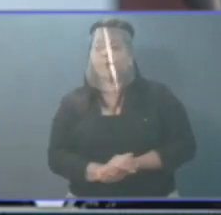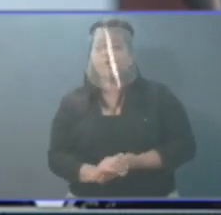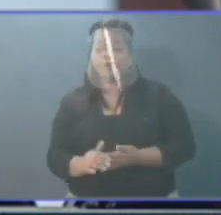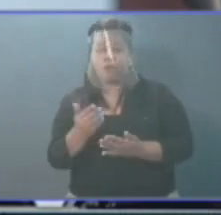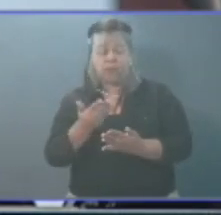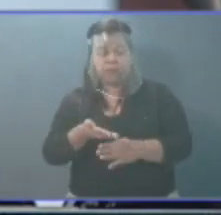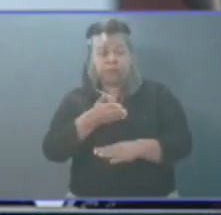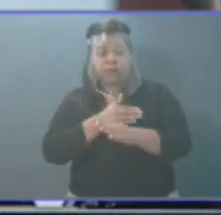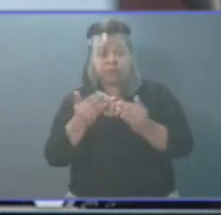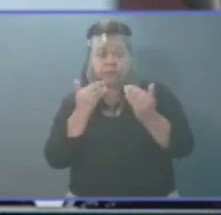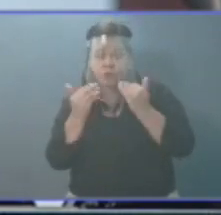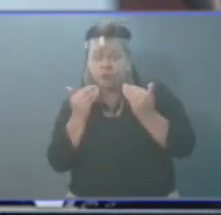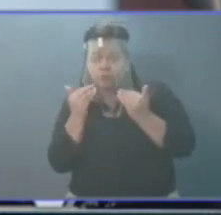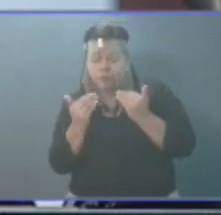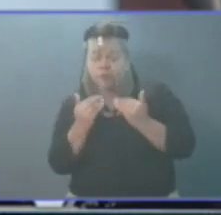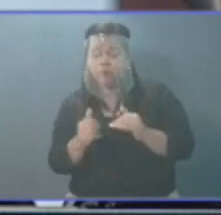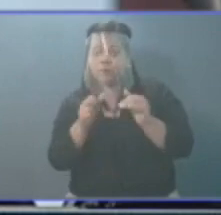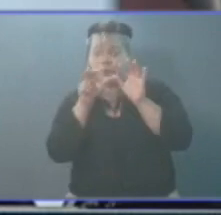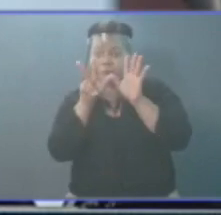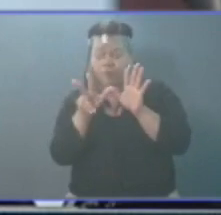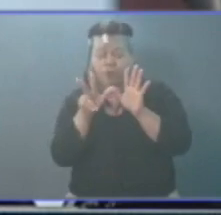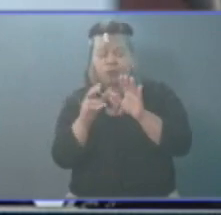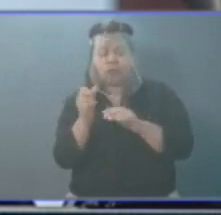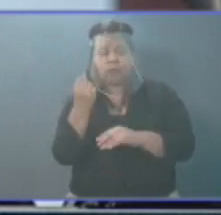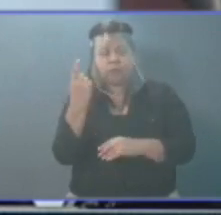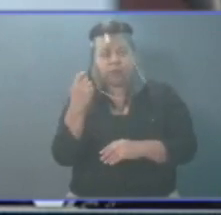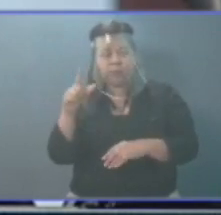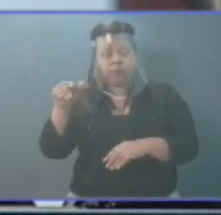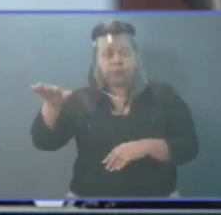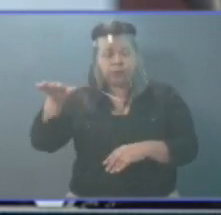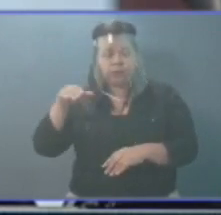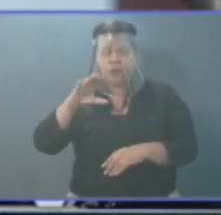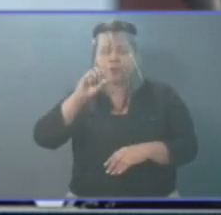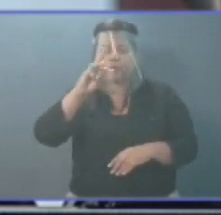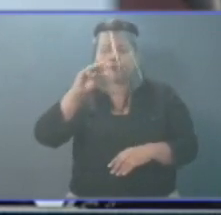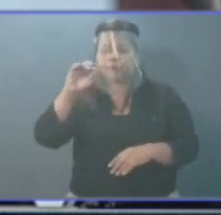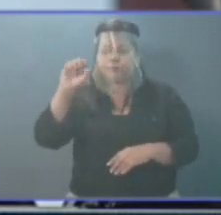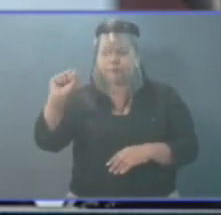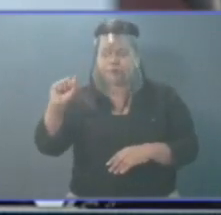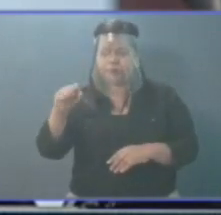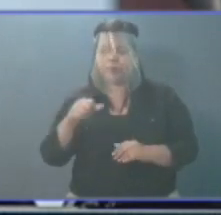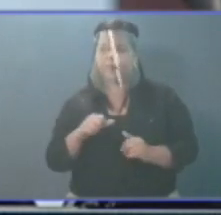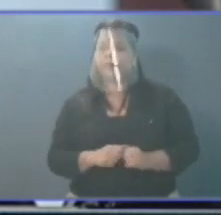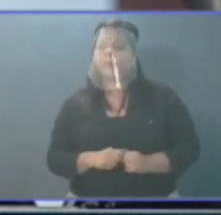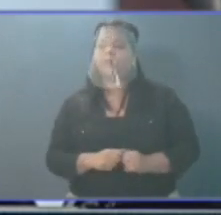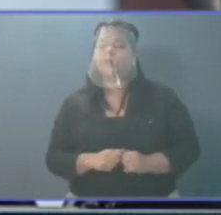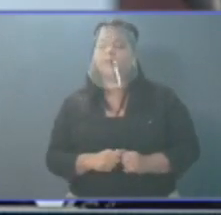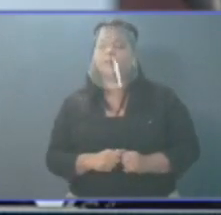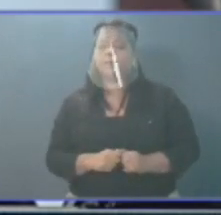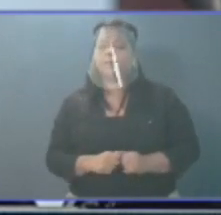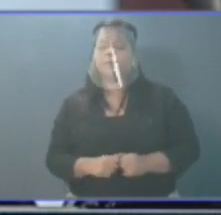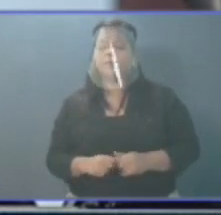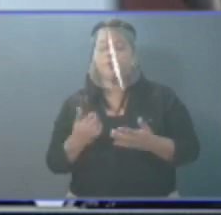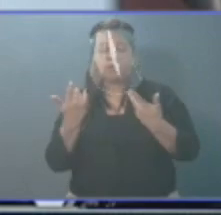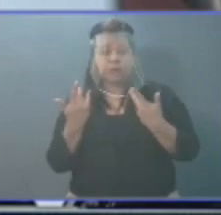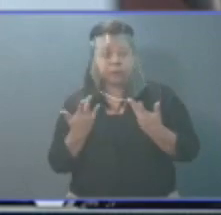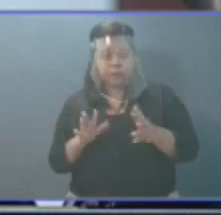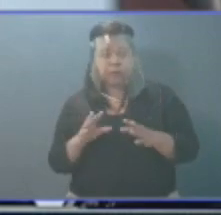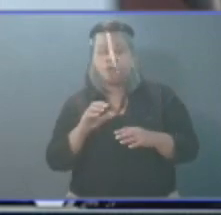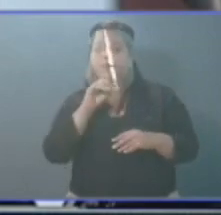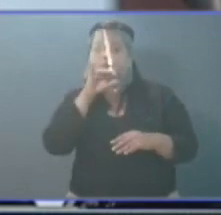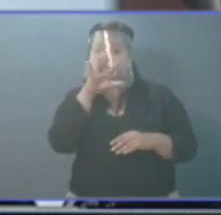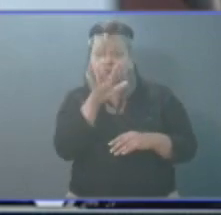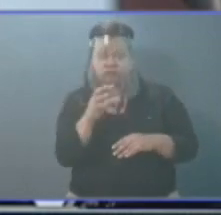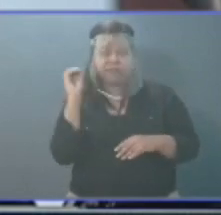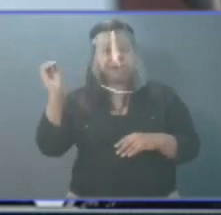en la iniciativa que el 11 de marzo la Organización Mundial de la Salud, entre paréntesis OMS, adoptó como pandemia el